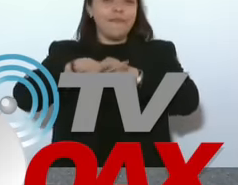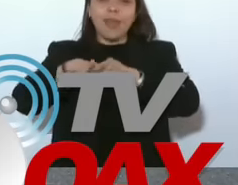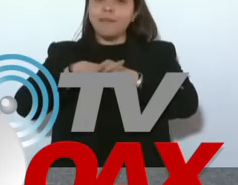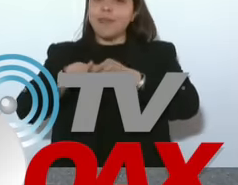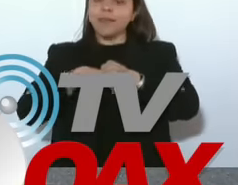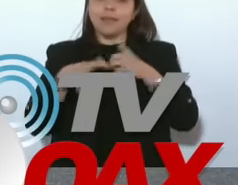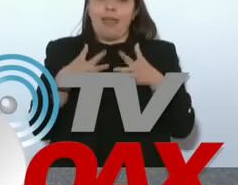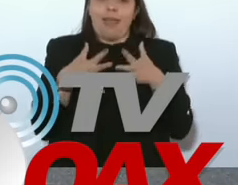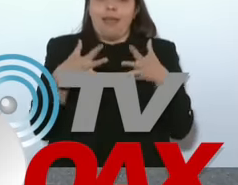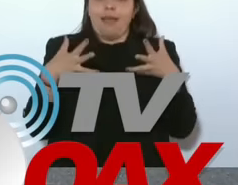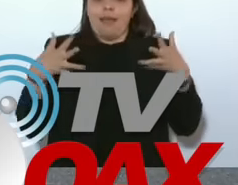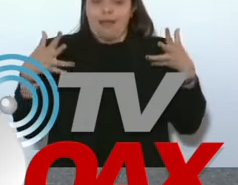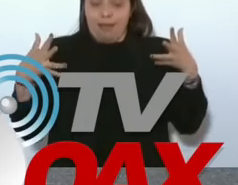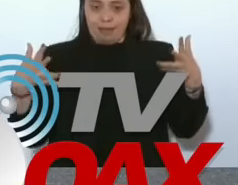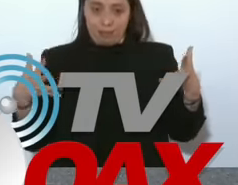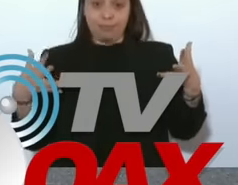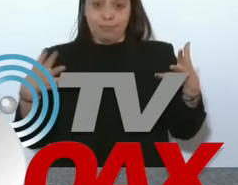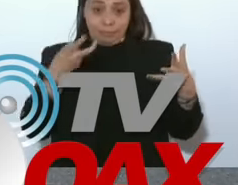para